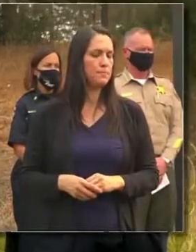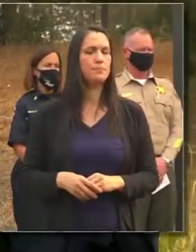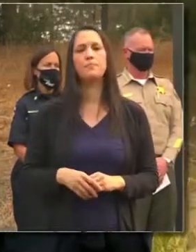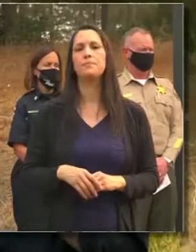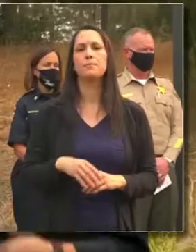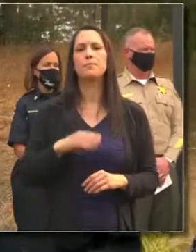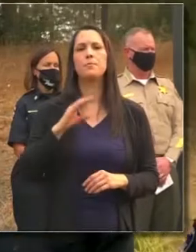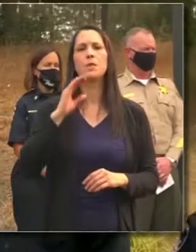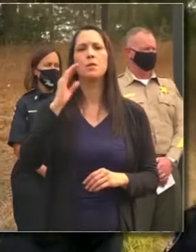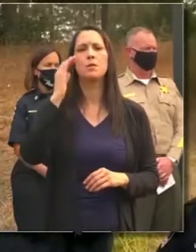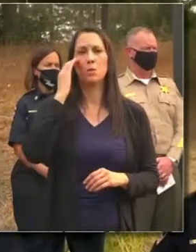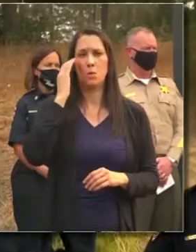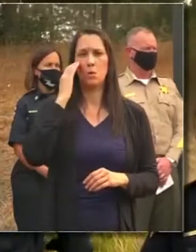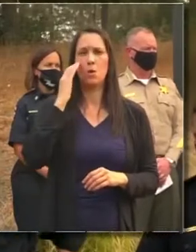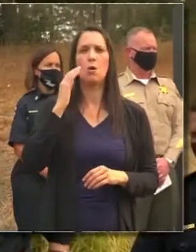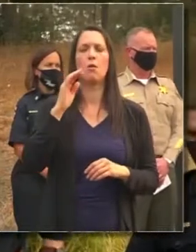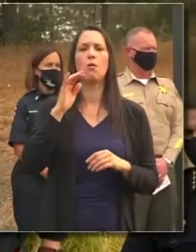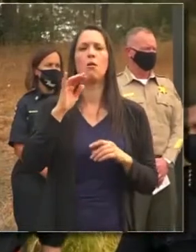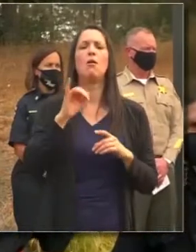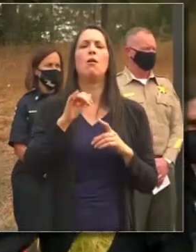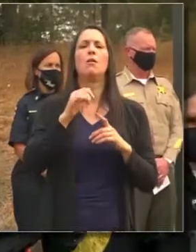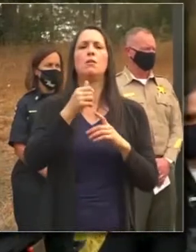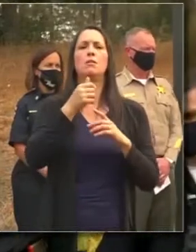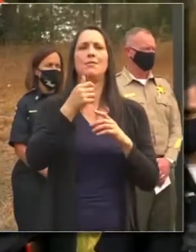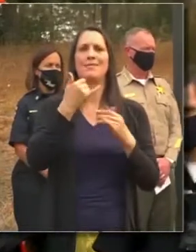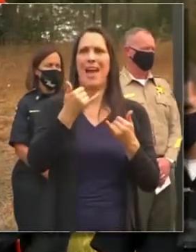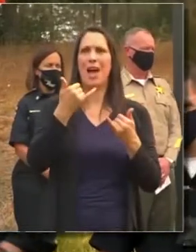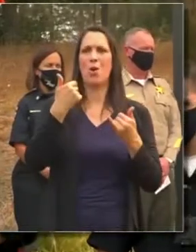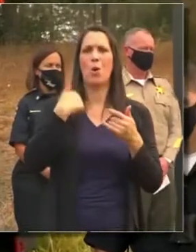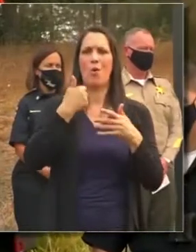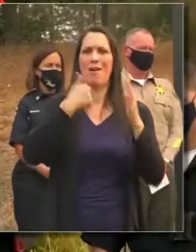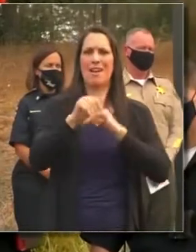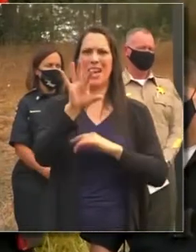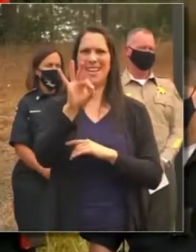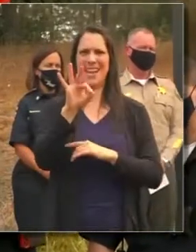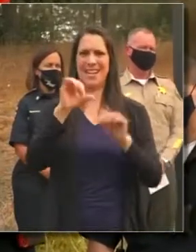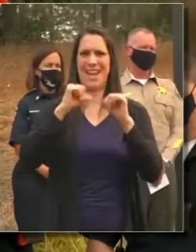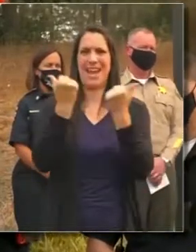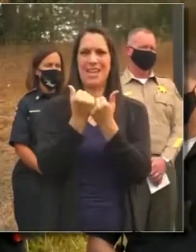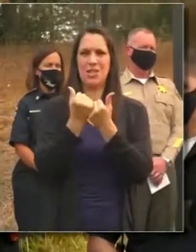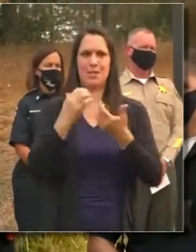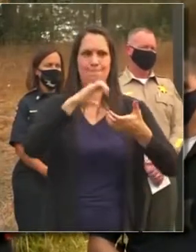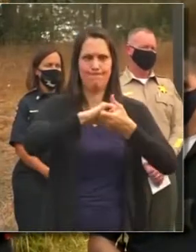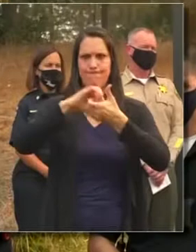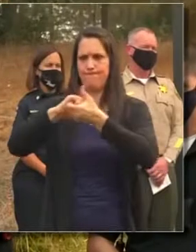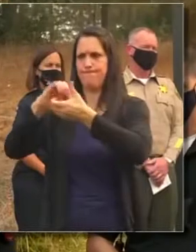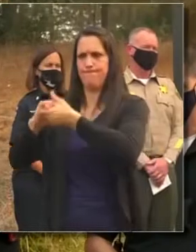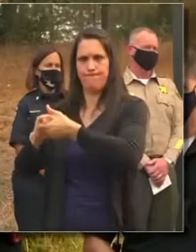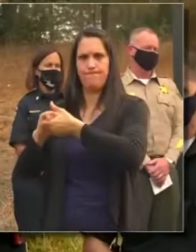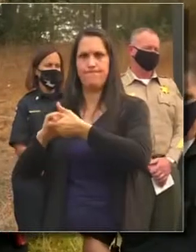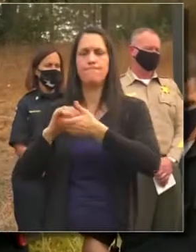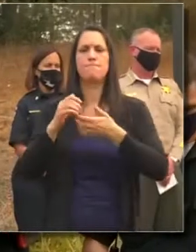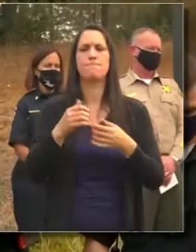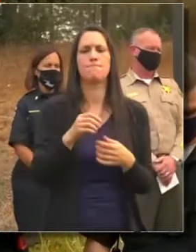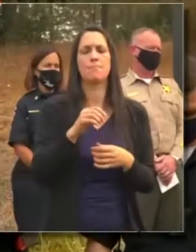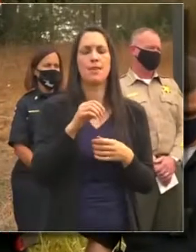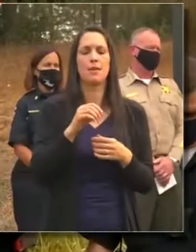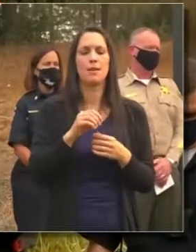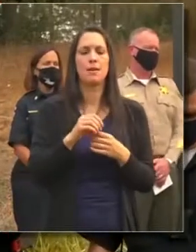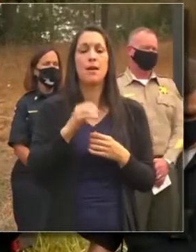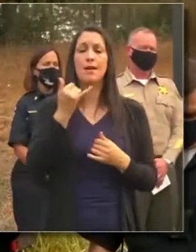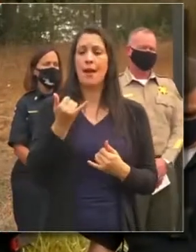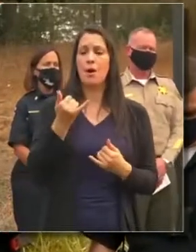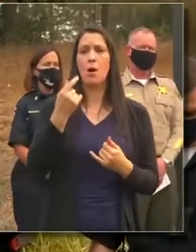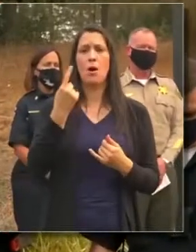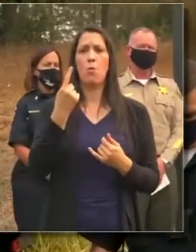como ya saben los incidentes bajo los nueve centros de comando en los condados de